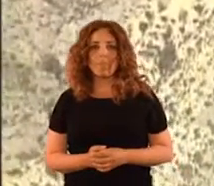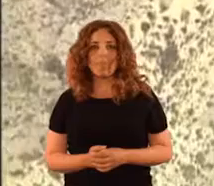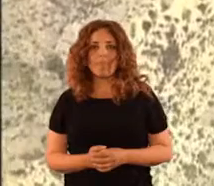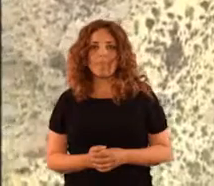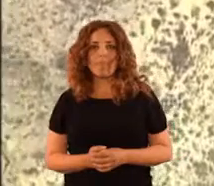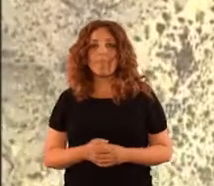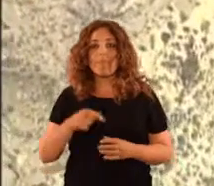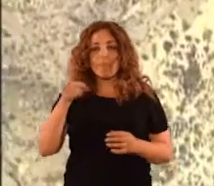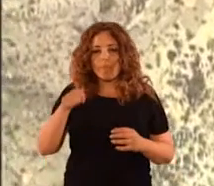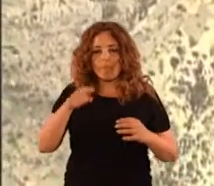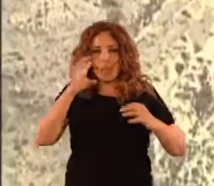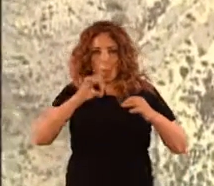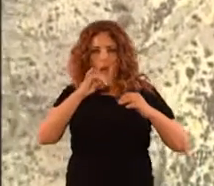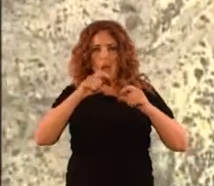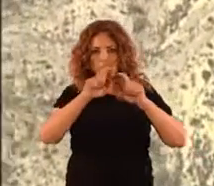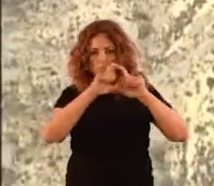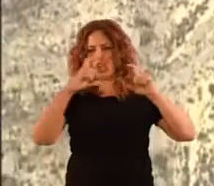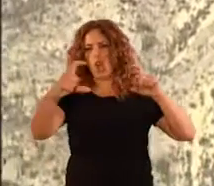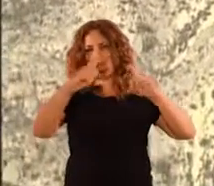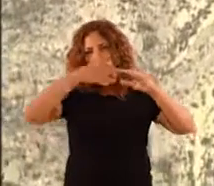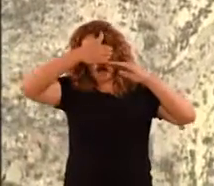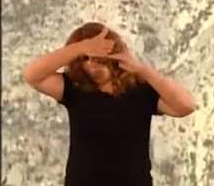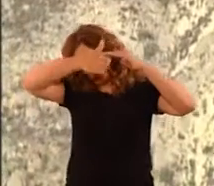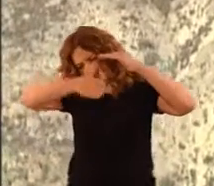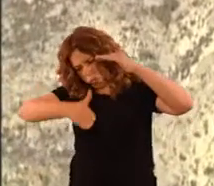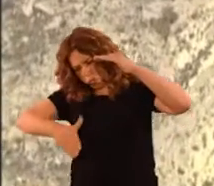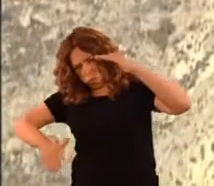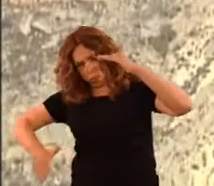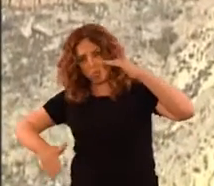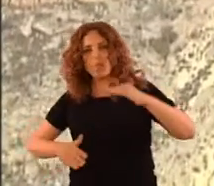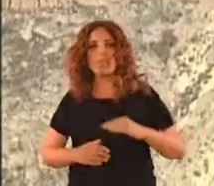El tránsito se realiza a través de una escarpada cornisa.